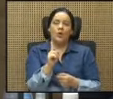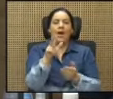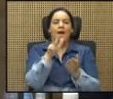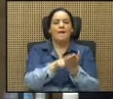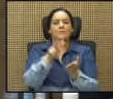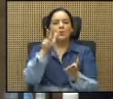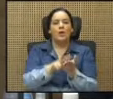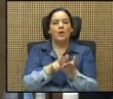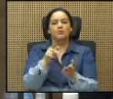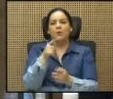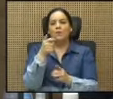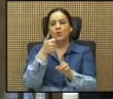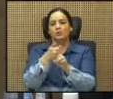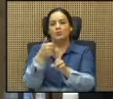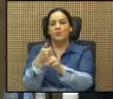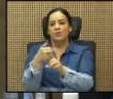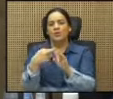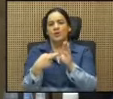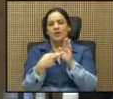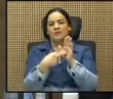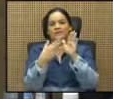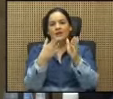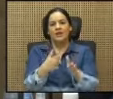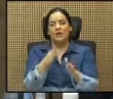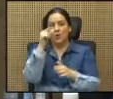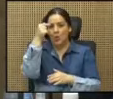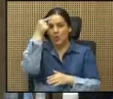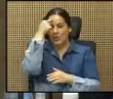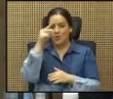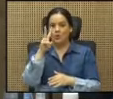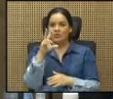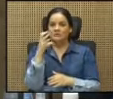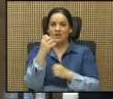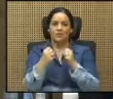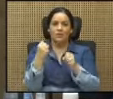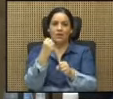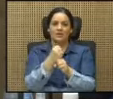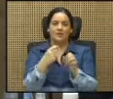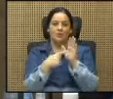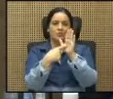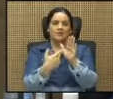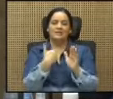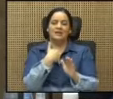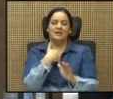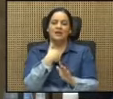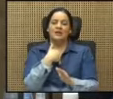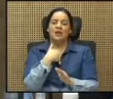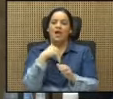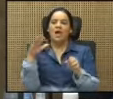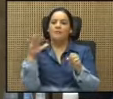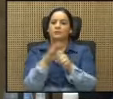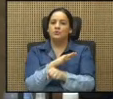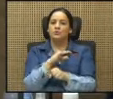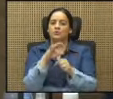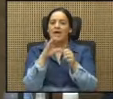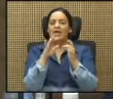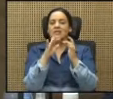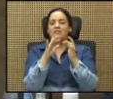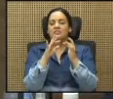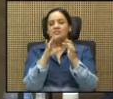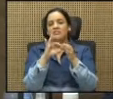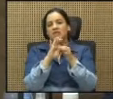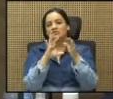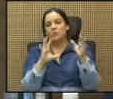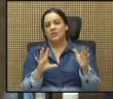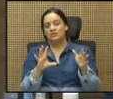aprobados por sus representantes. El gobierno del Bicentenario ha demostrado tener una absoluta desconexión entre lo que dice y lo